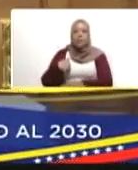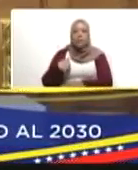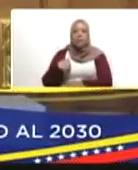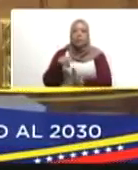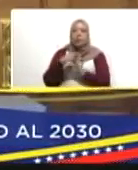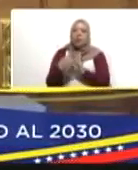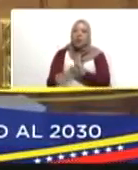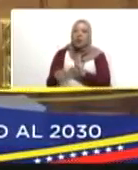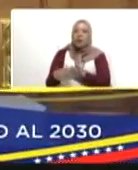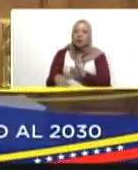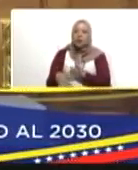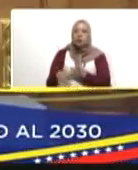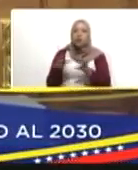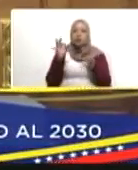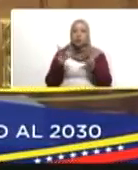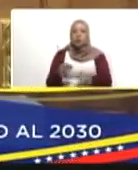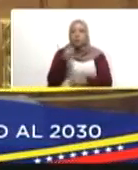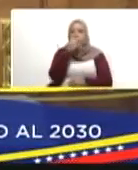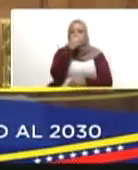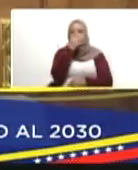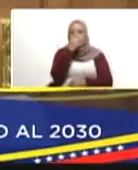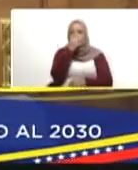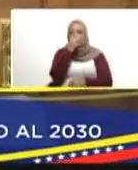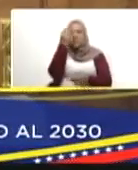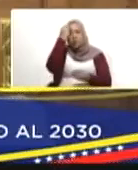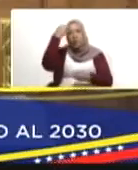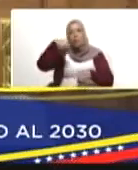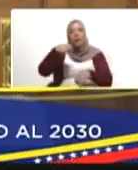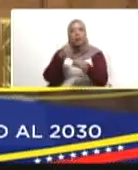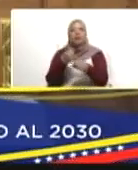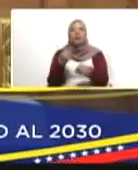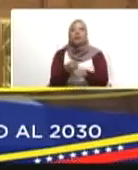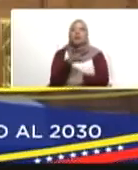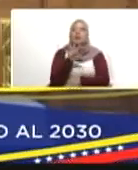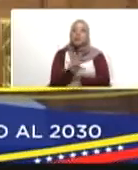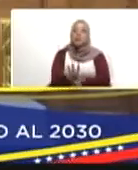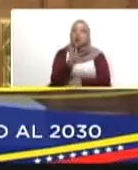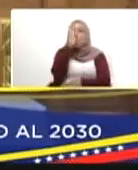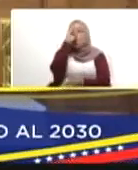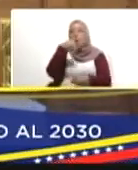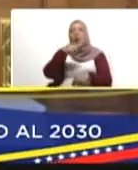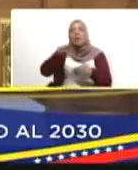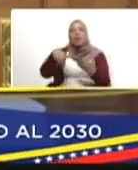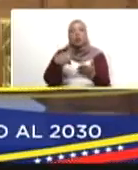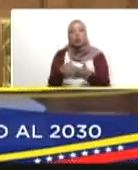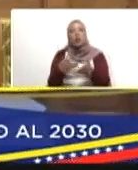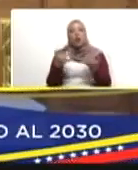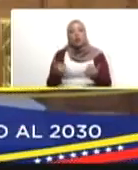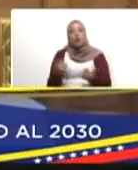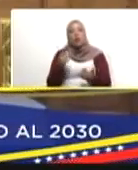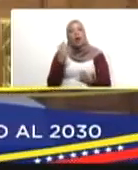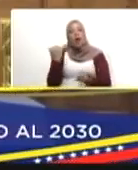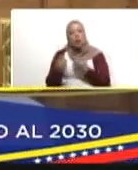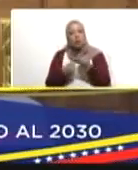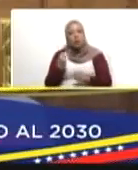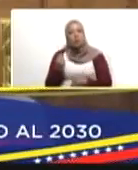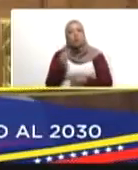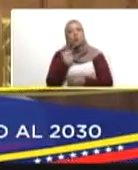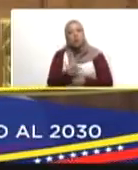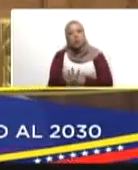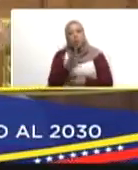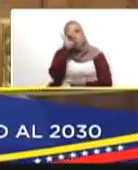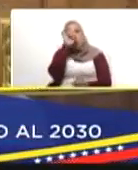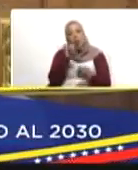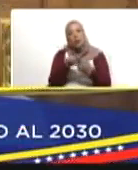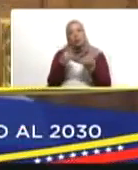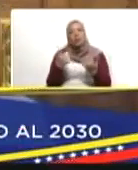derecho se derivan de la combinación de los cinco consensos nacionales que hemos logrado con los cinco grandes